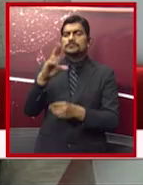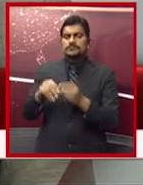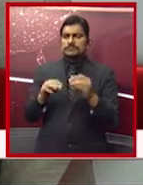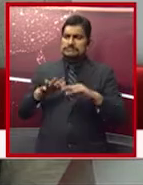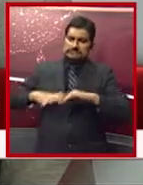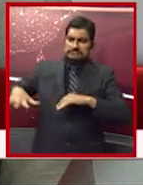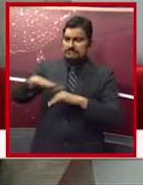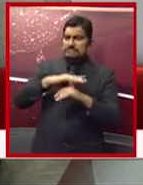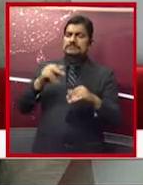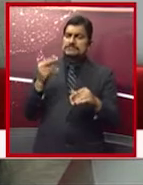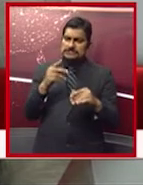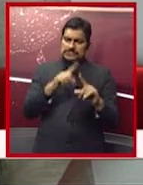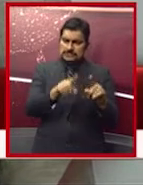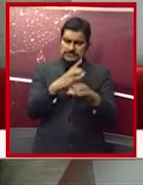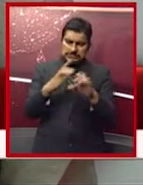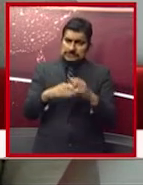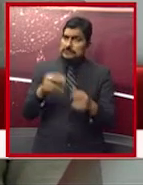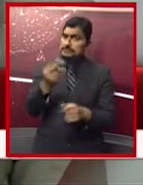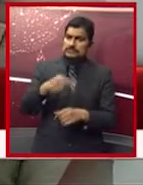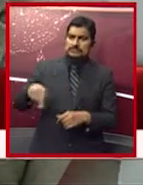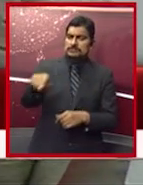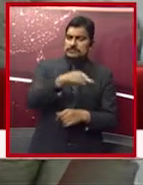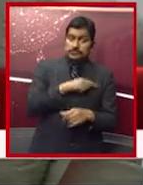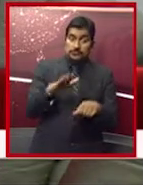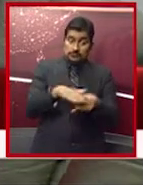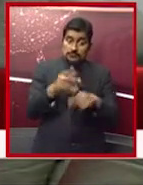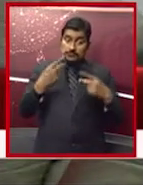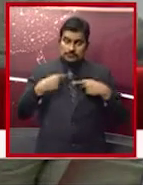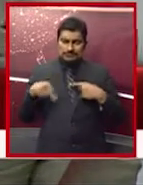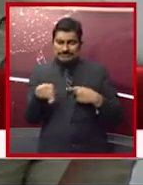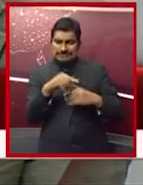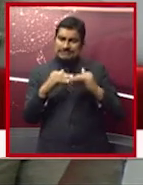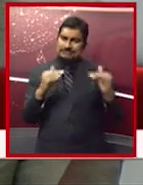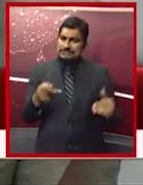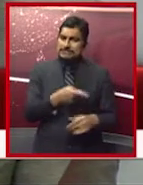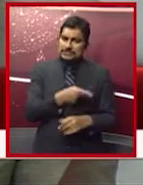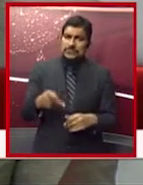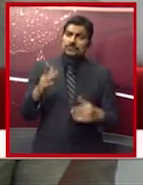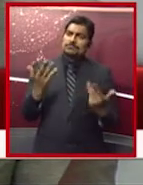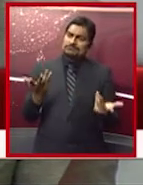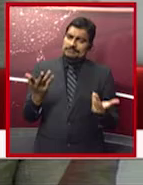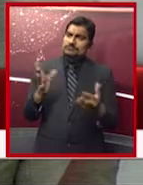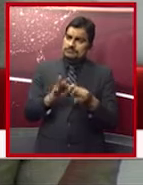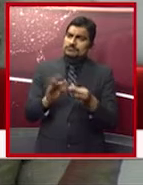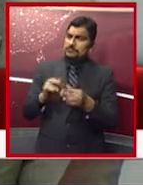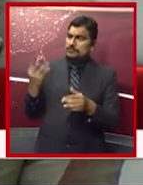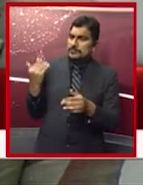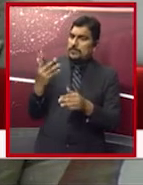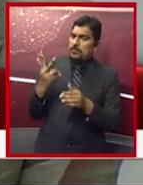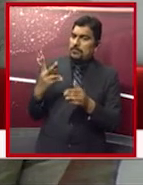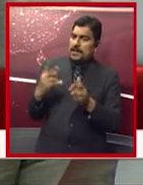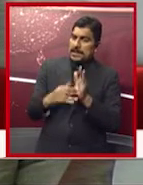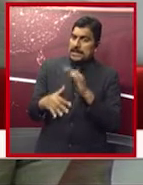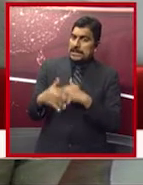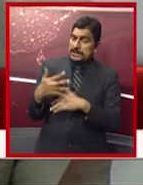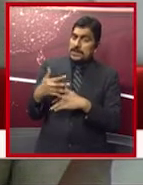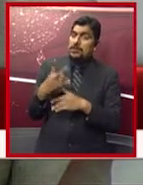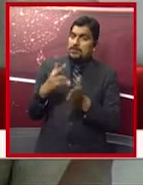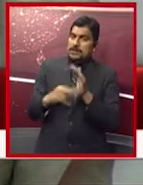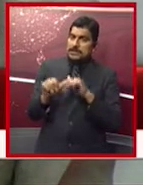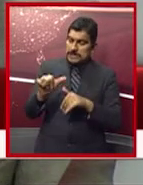a las clases más necesitadas. Tan es así que el índice de inflación de julio de